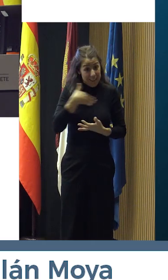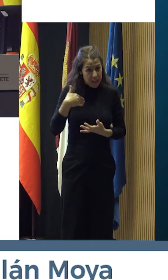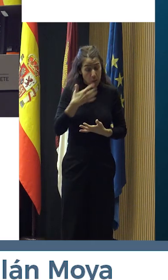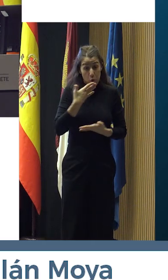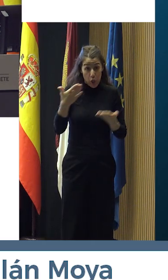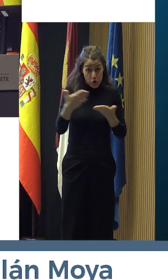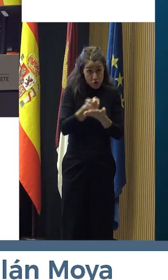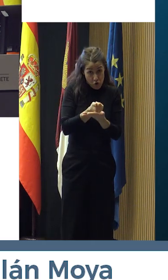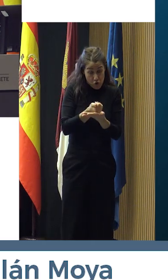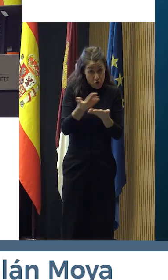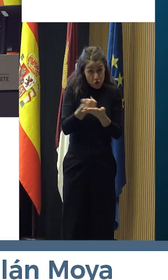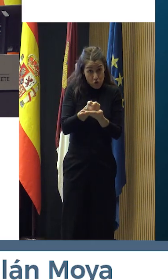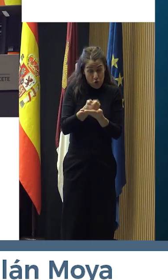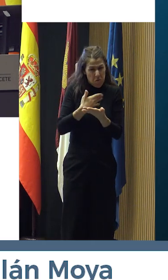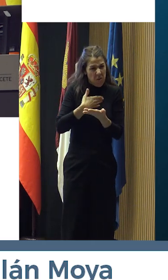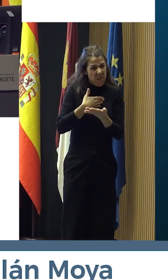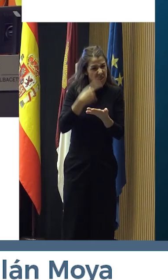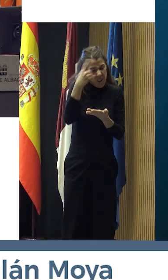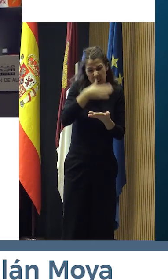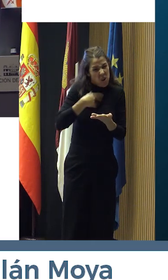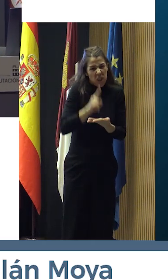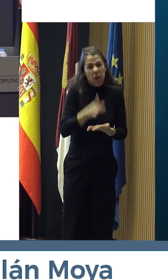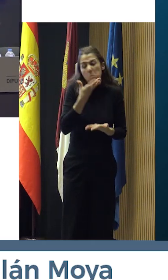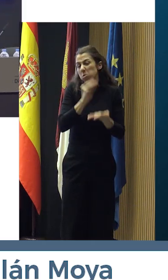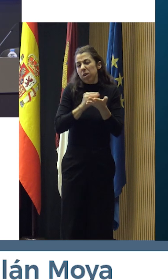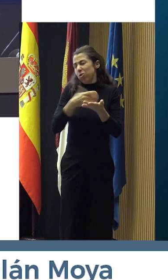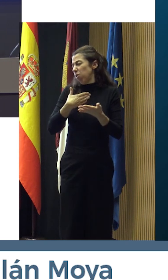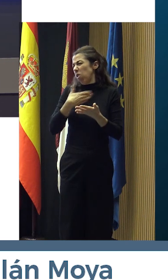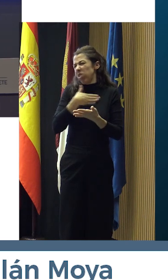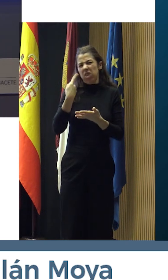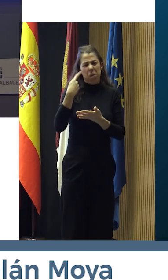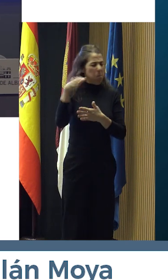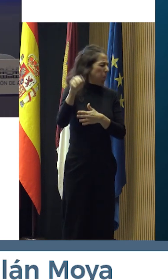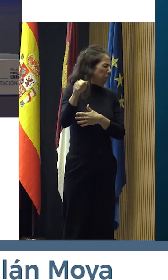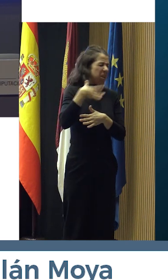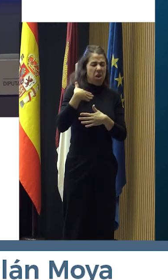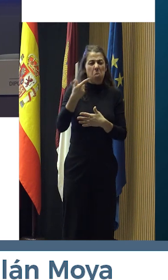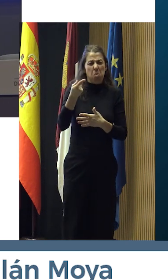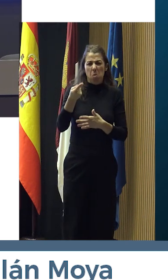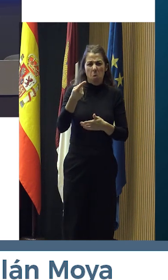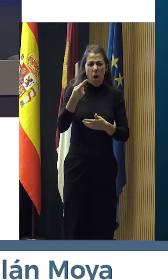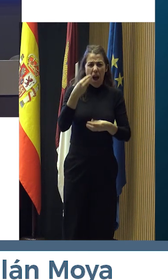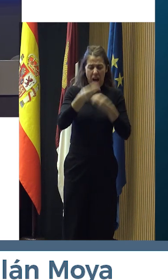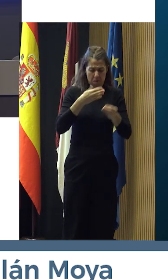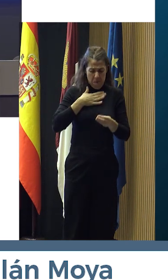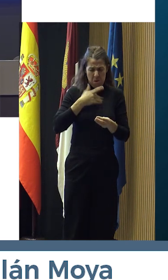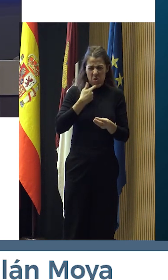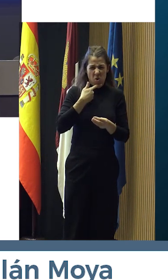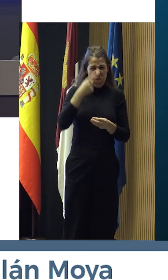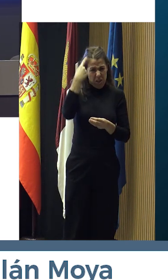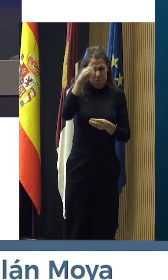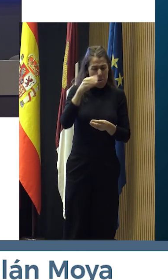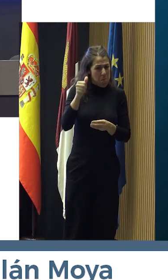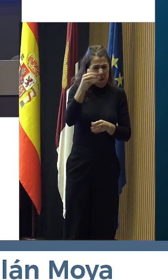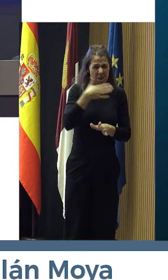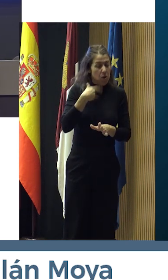porque todo el mundo no quiere saber, ¿no? Mucha gente, yo no quiero saber más, yo haz lo que creas pertinente, pero no quiero saber más. Es una opinión